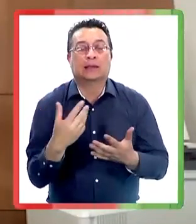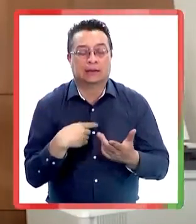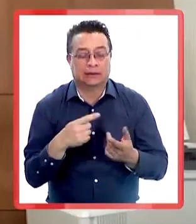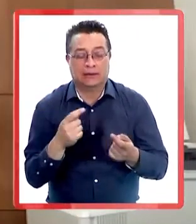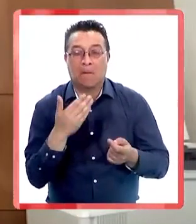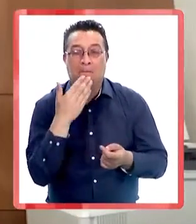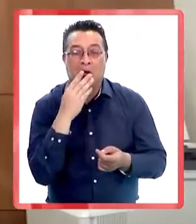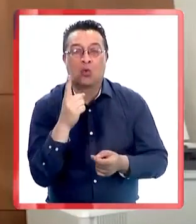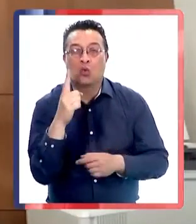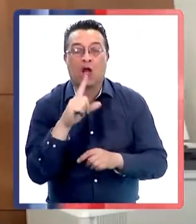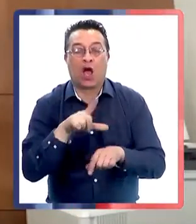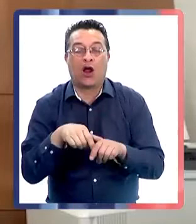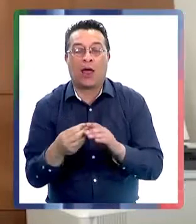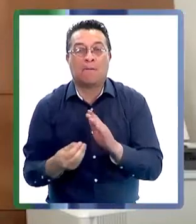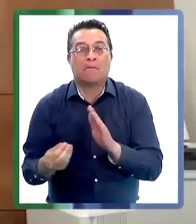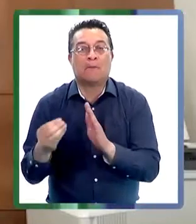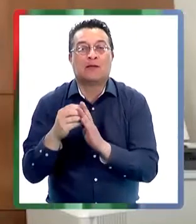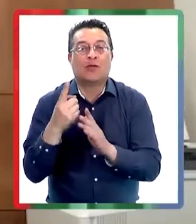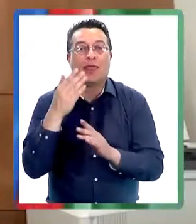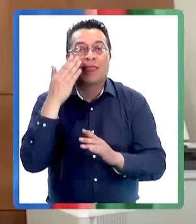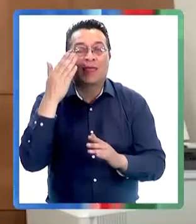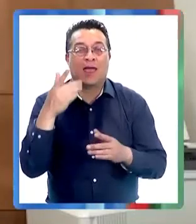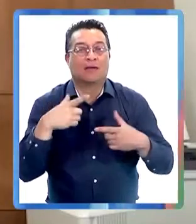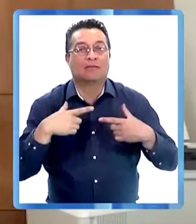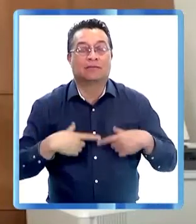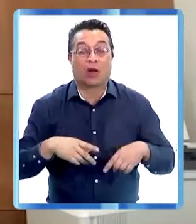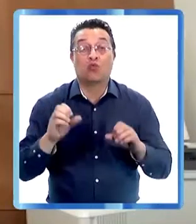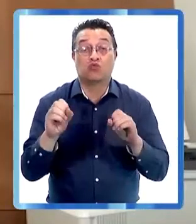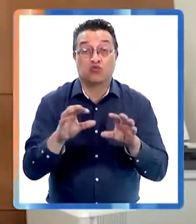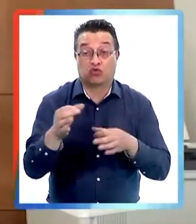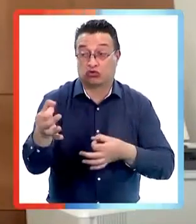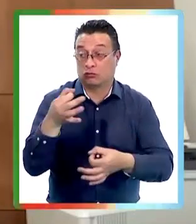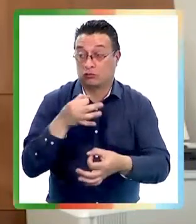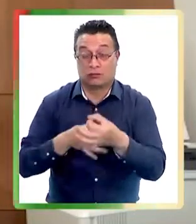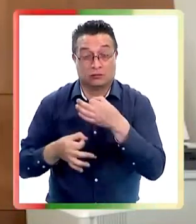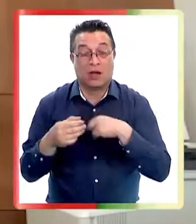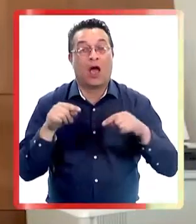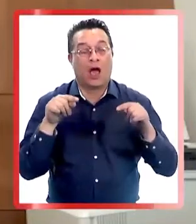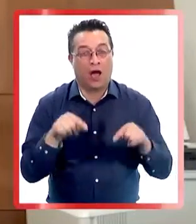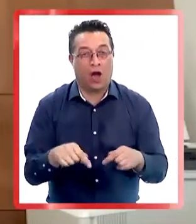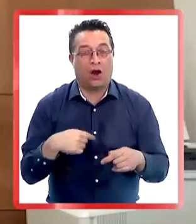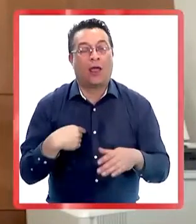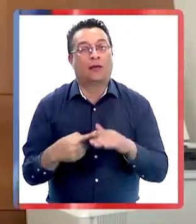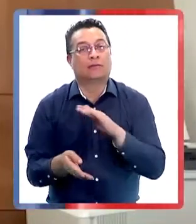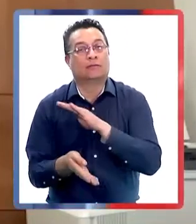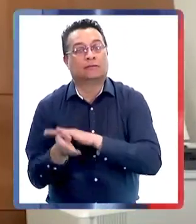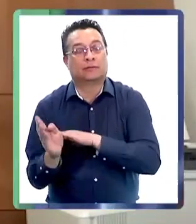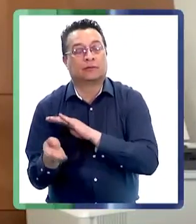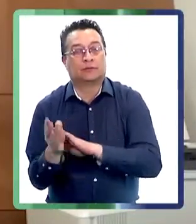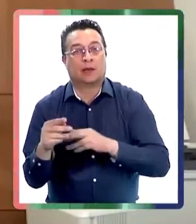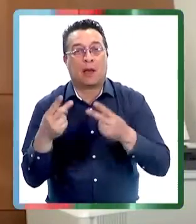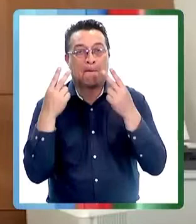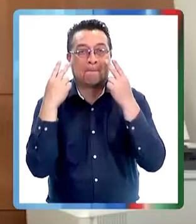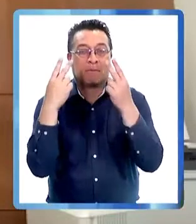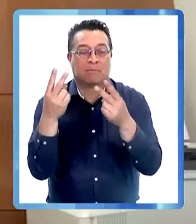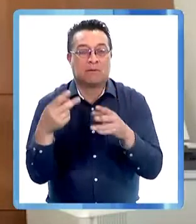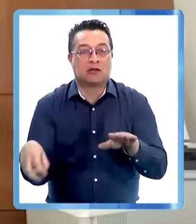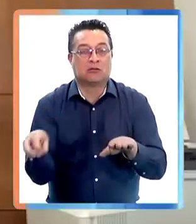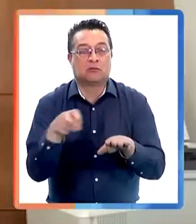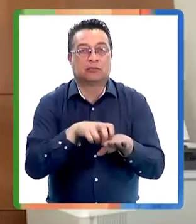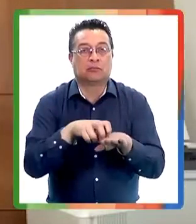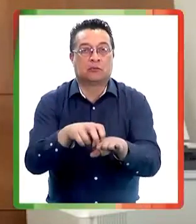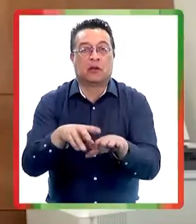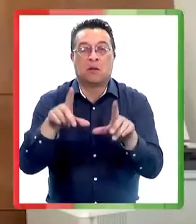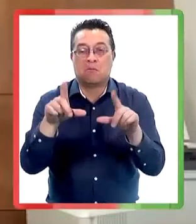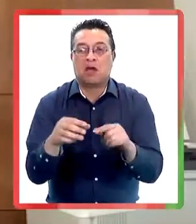expresado esta hora más al día. Entonces, por ejemplo, muchos de ellos nos han contado que ahora se alcanzan a ir en la micro para la casa